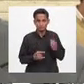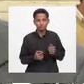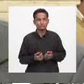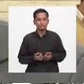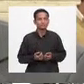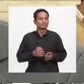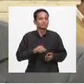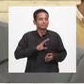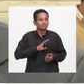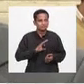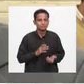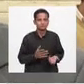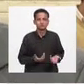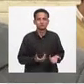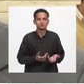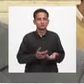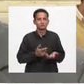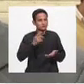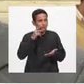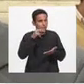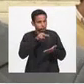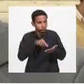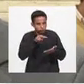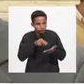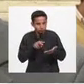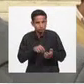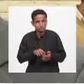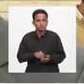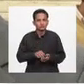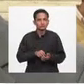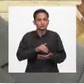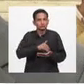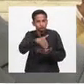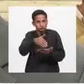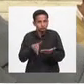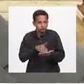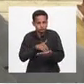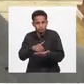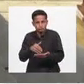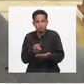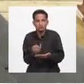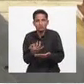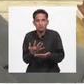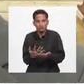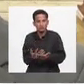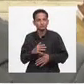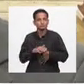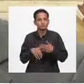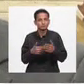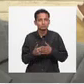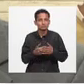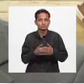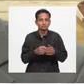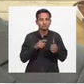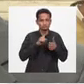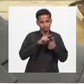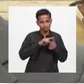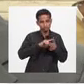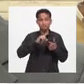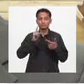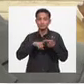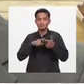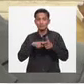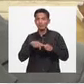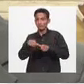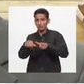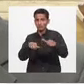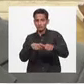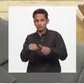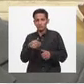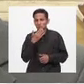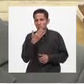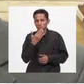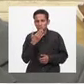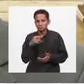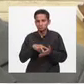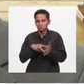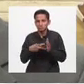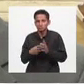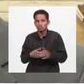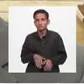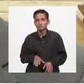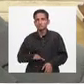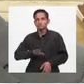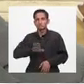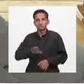escaneado cortes cómputo etcétera y la otra parte es la parte administrativa o sea más o menos que tenga